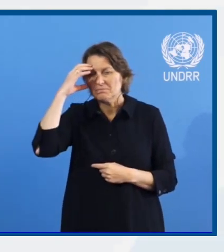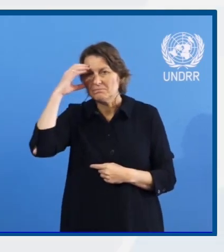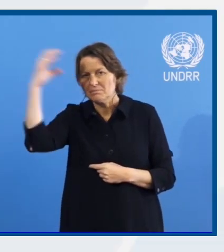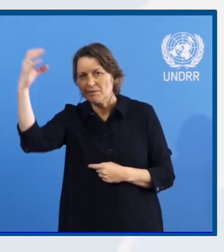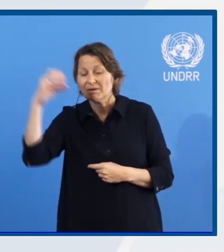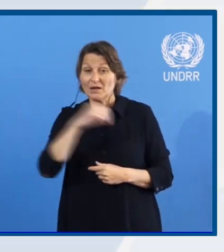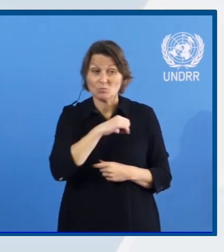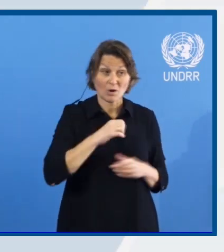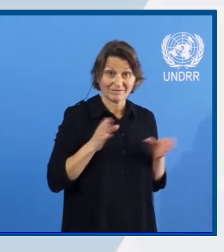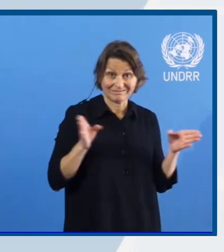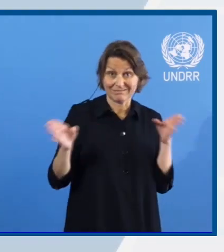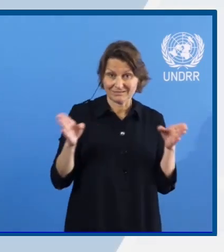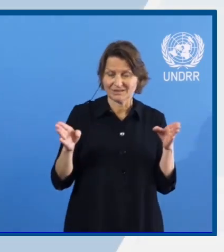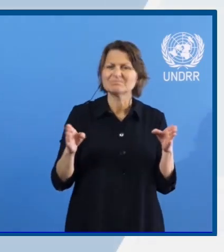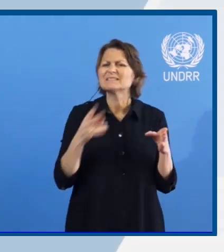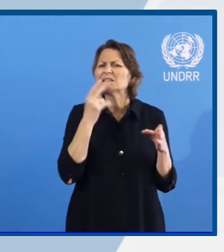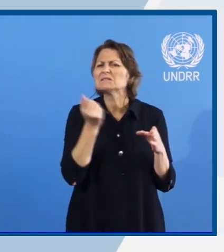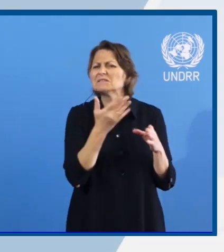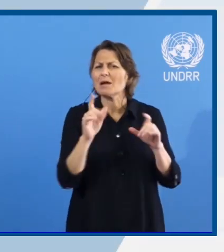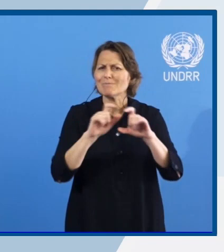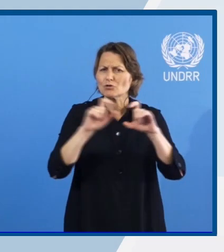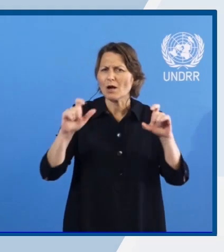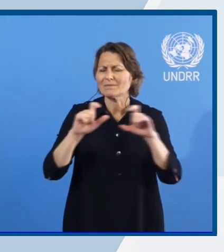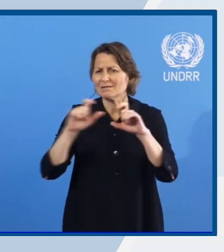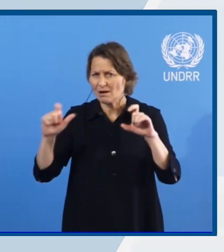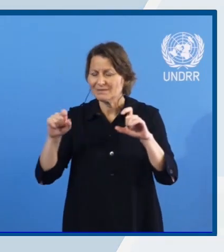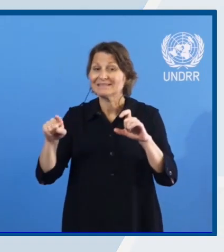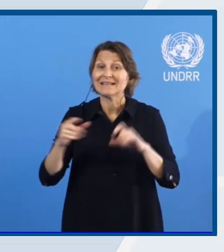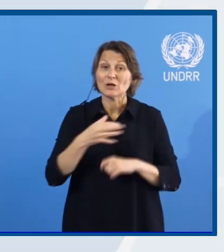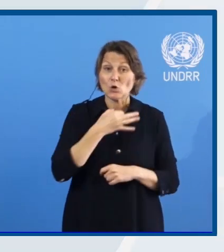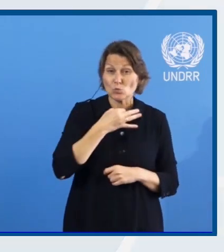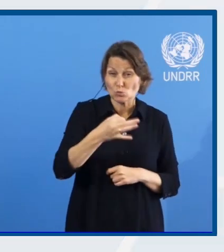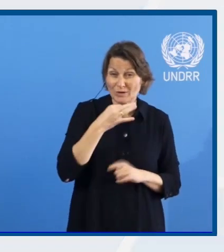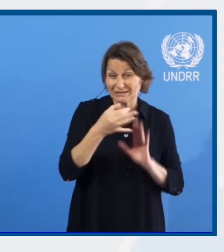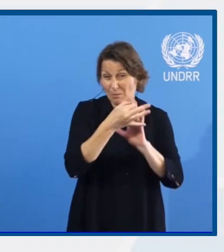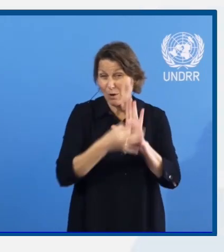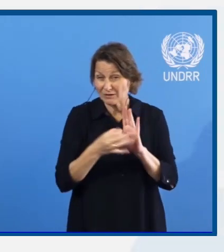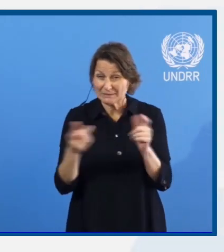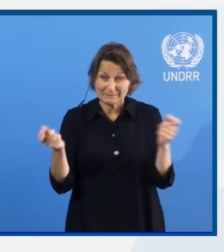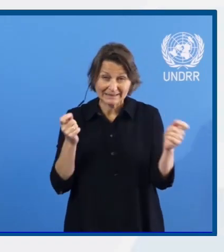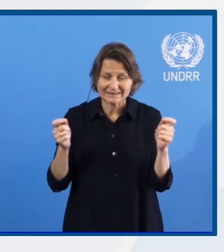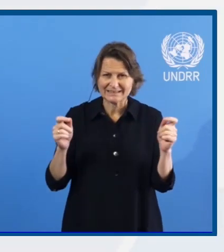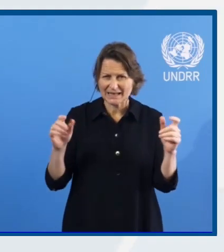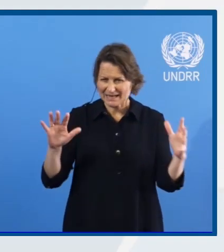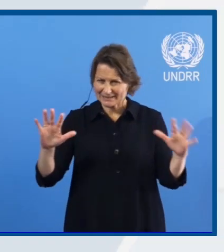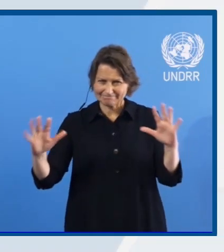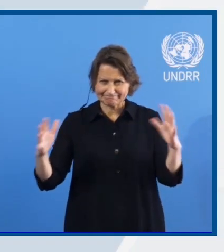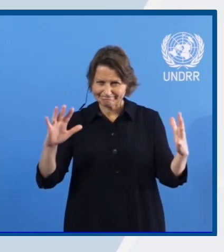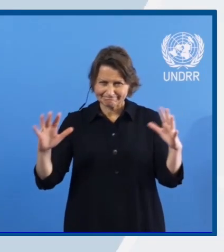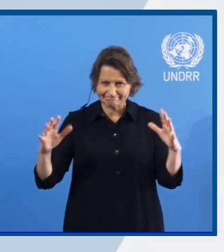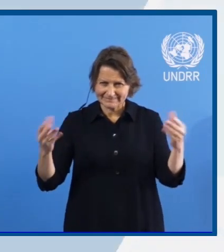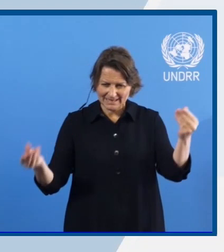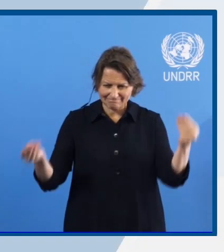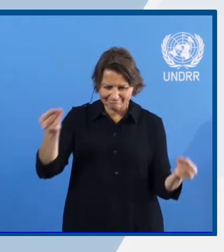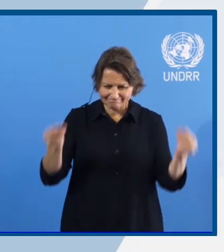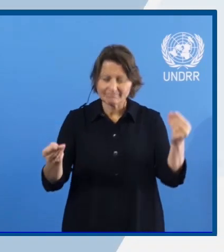políticas de gestión de riesgo muy consolidadas y basadas en información que en algunos casos incluso